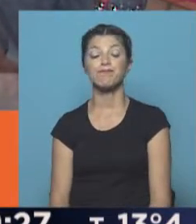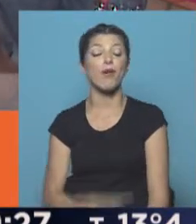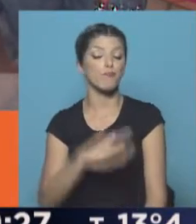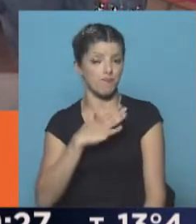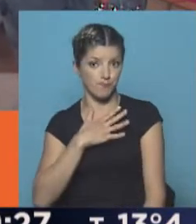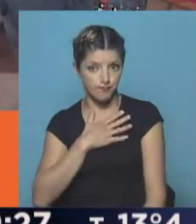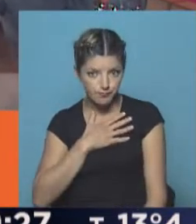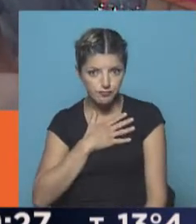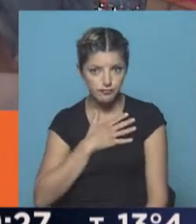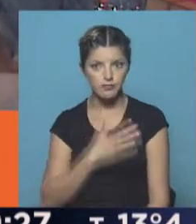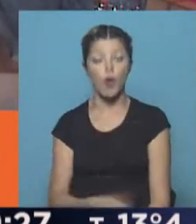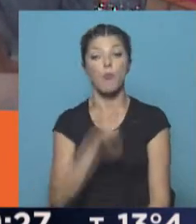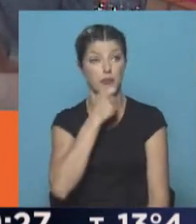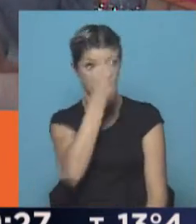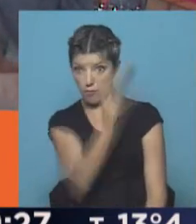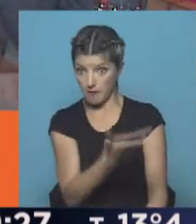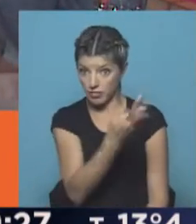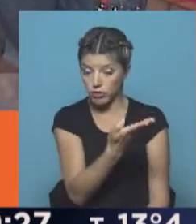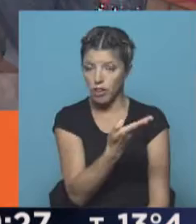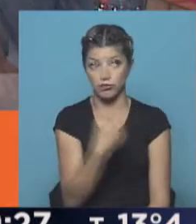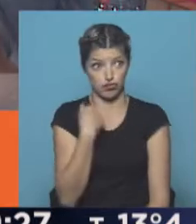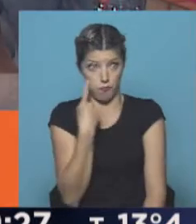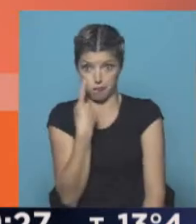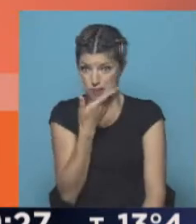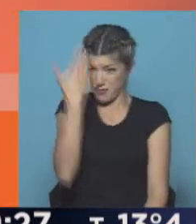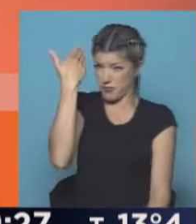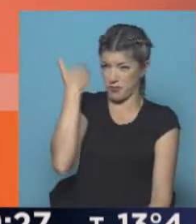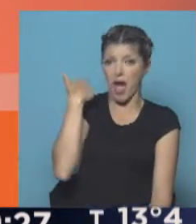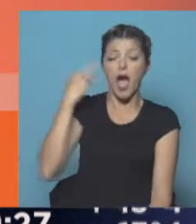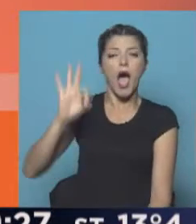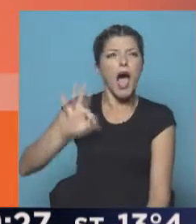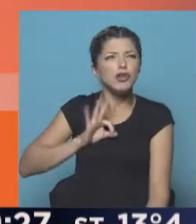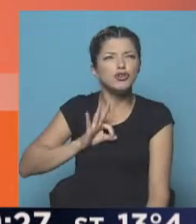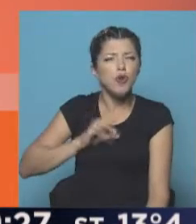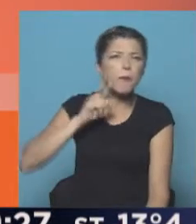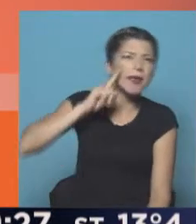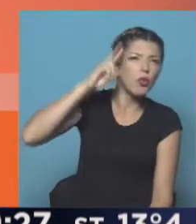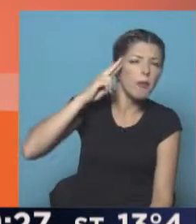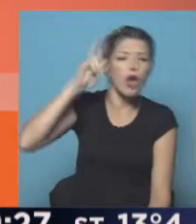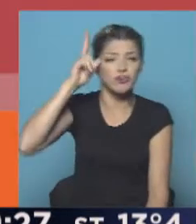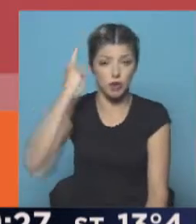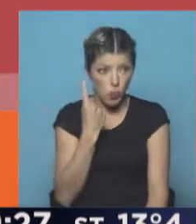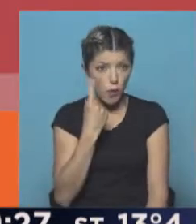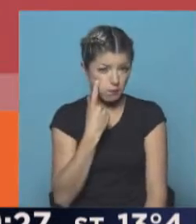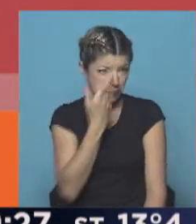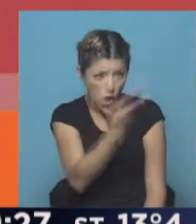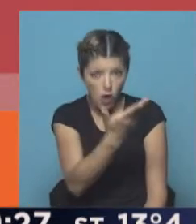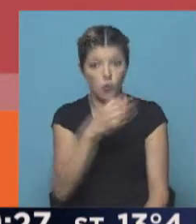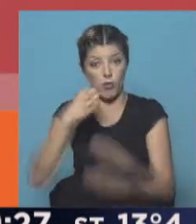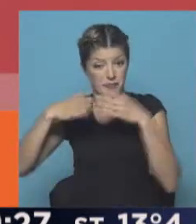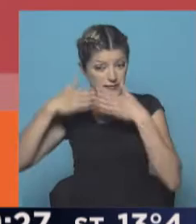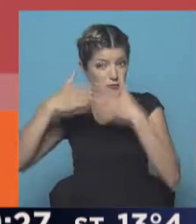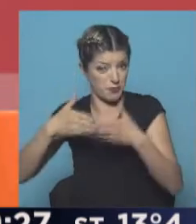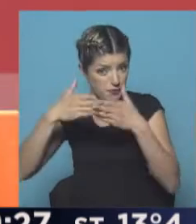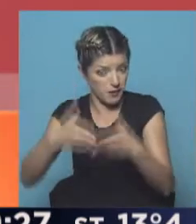lejos, Suárez, de que yo lo conozco del año 81, cuando empecé a navegar, él estaba en el mismo